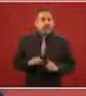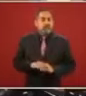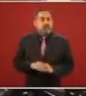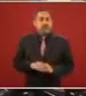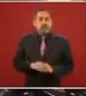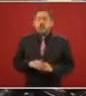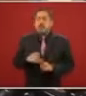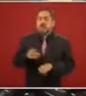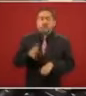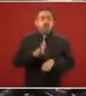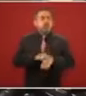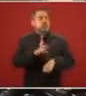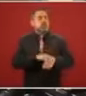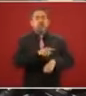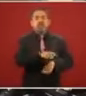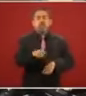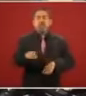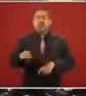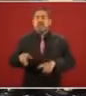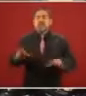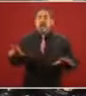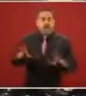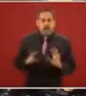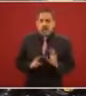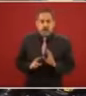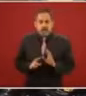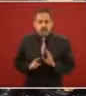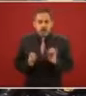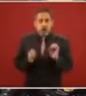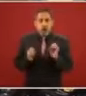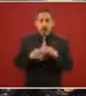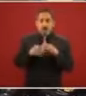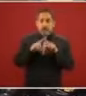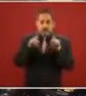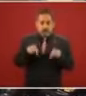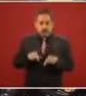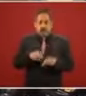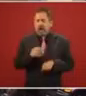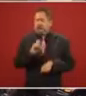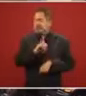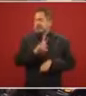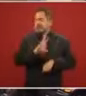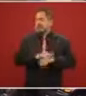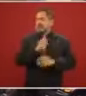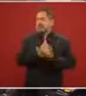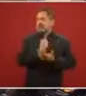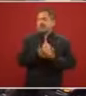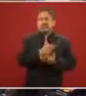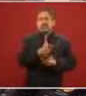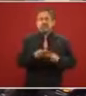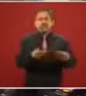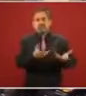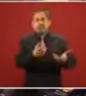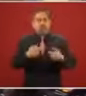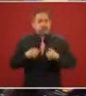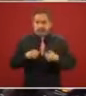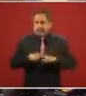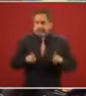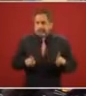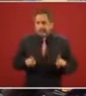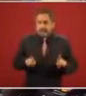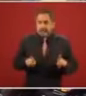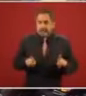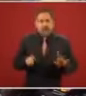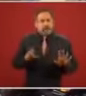se autoricen los oficios para que haya presupuesto y se hagan las obras.